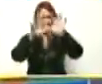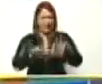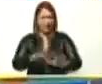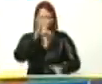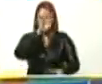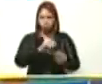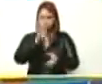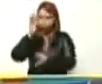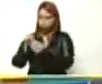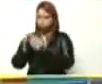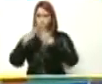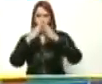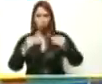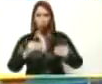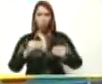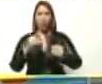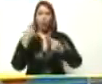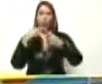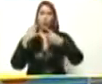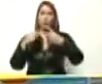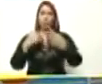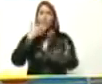las opciones, y propuestas, que me han llegado,